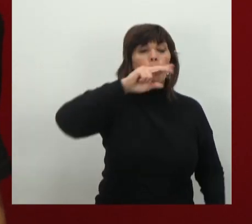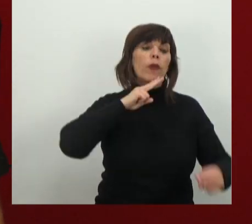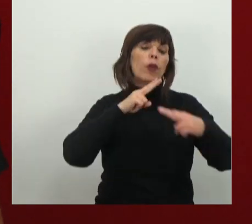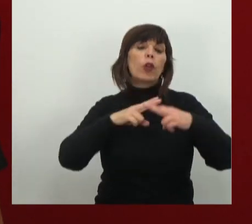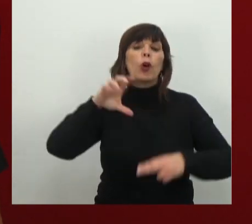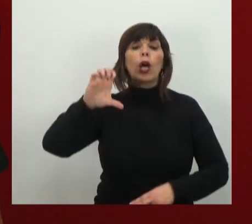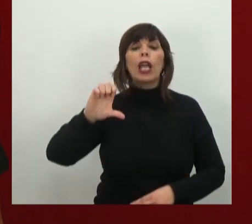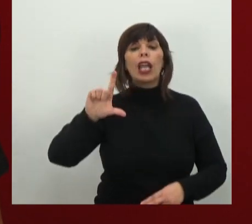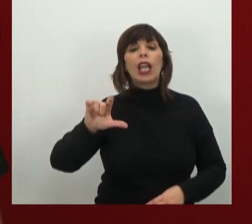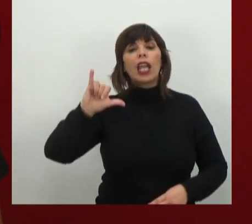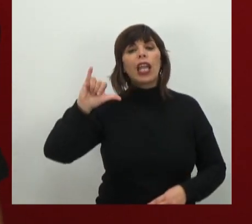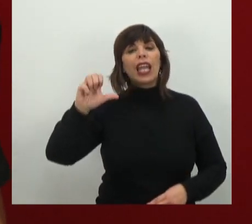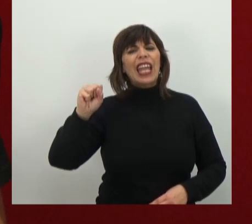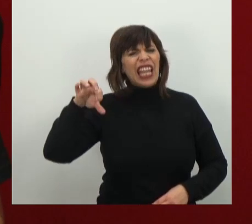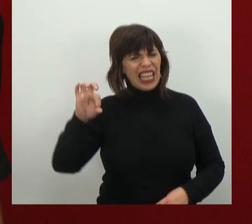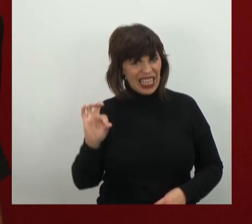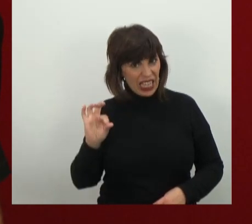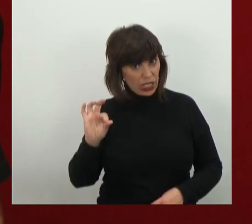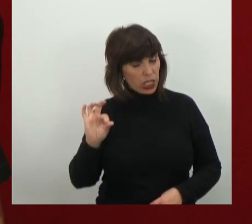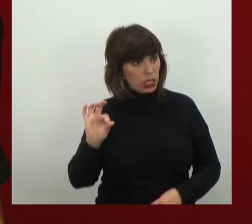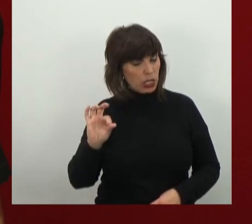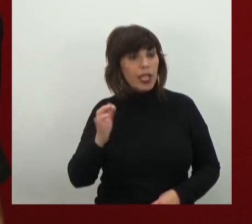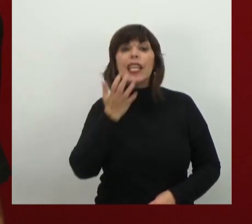luchó en el monte de Carmel